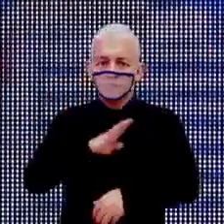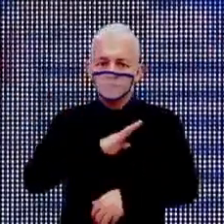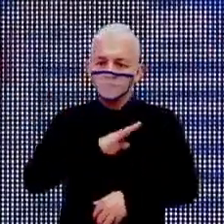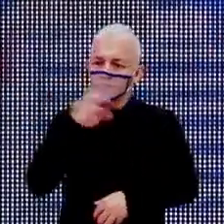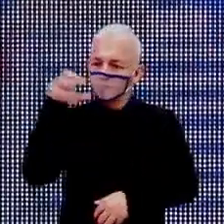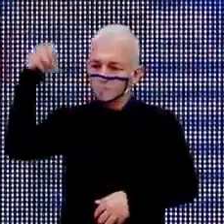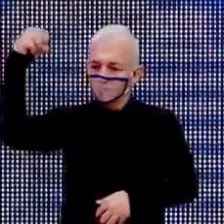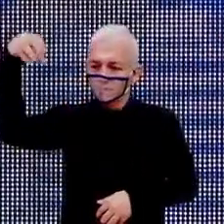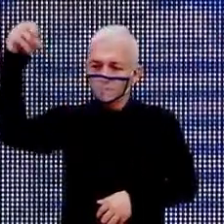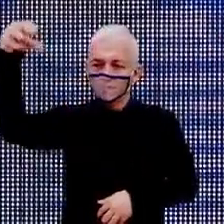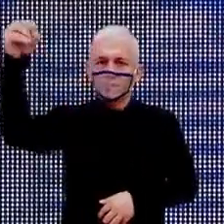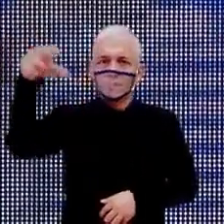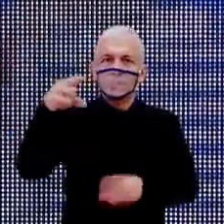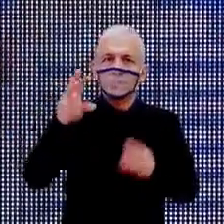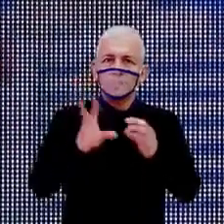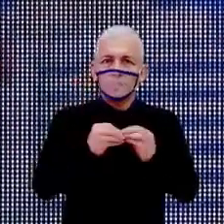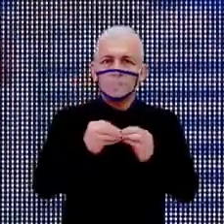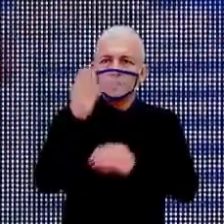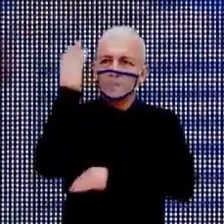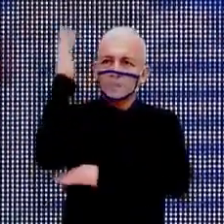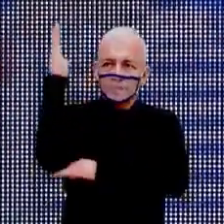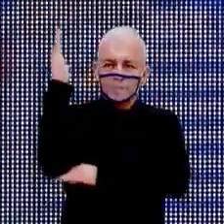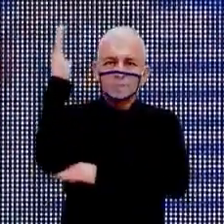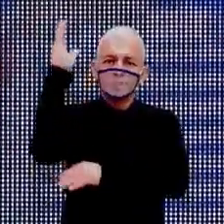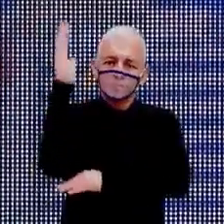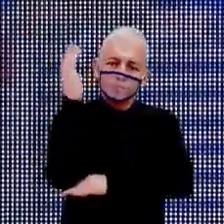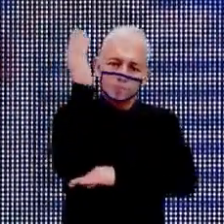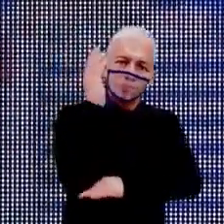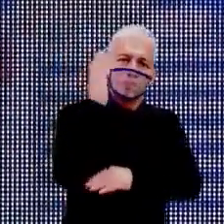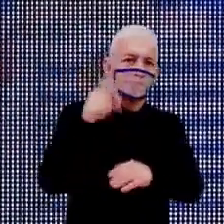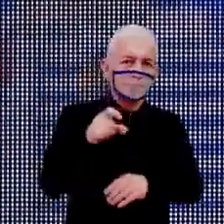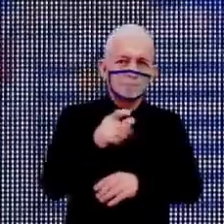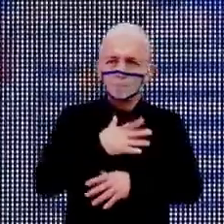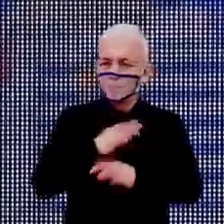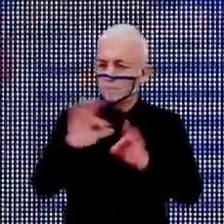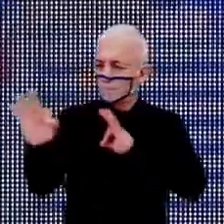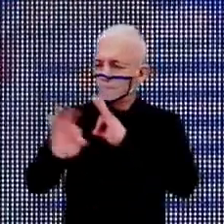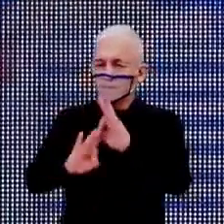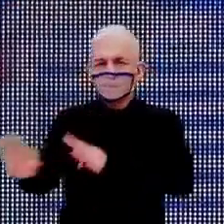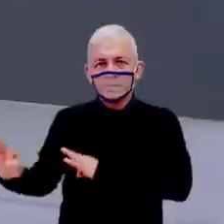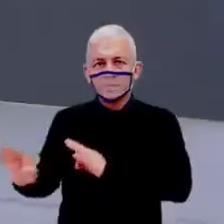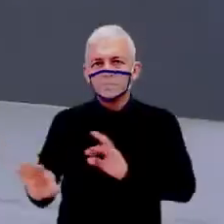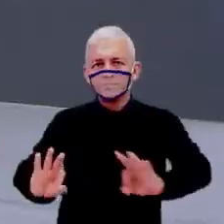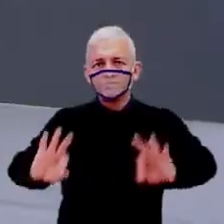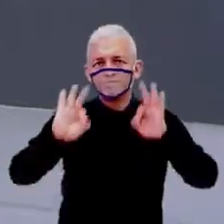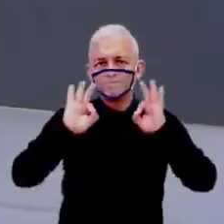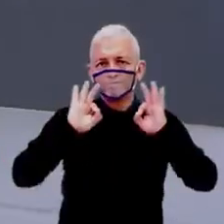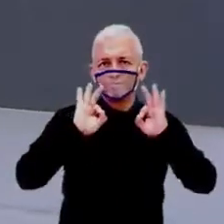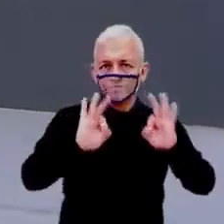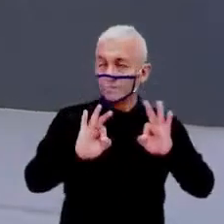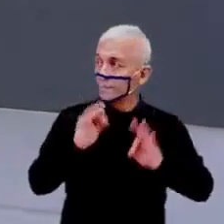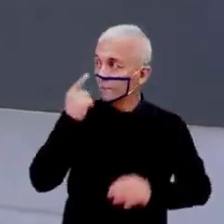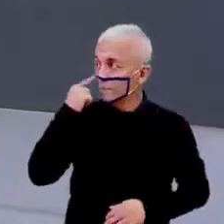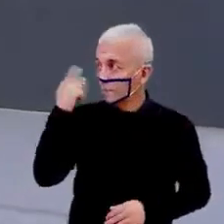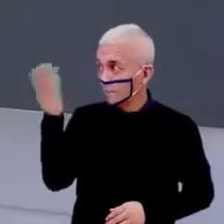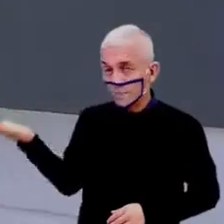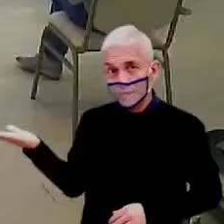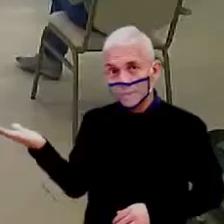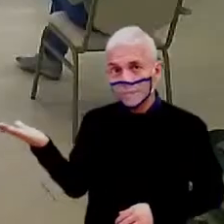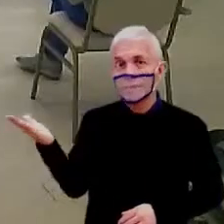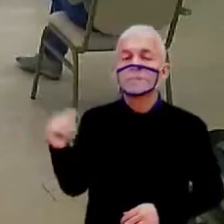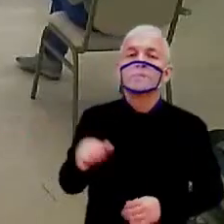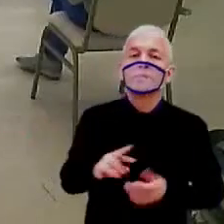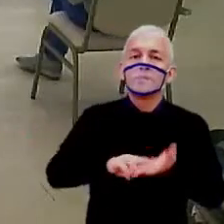público. Tenemos arborización donde se requiera. En fin, es unas vías que van a quedar así como ustedes las están viendo. O